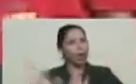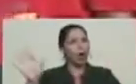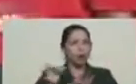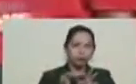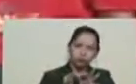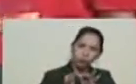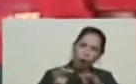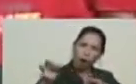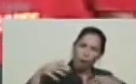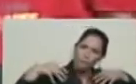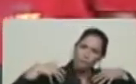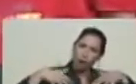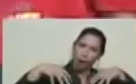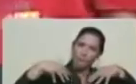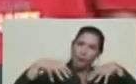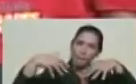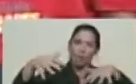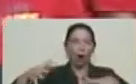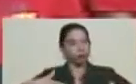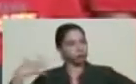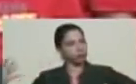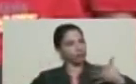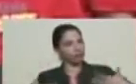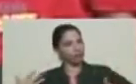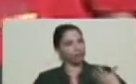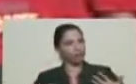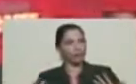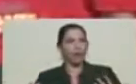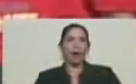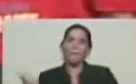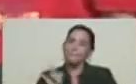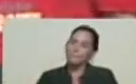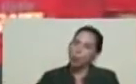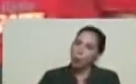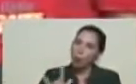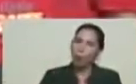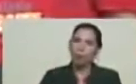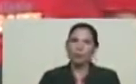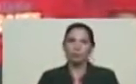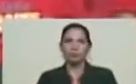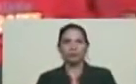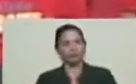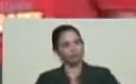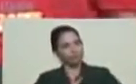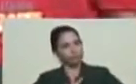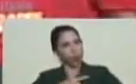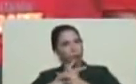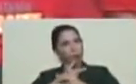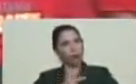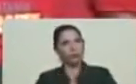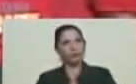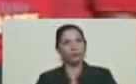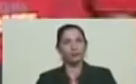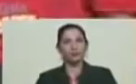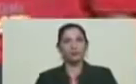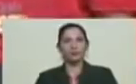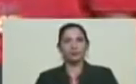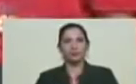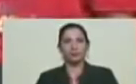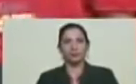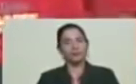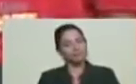alegría, 15 kilómetros de amor, 15 kilómetros de voluntad, 15 kilómetros